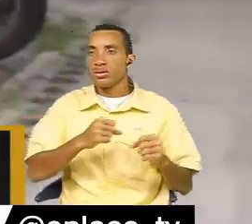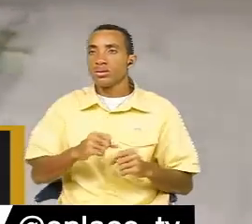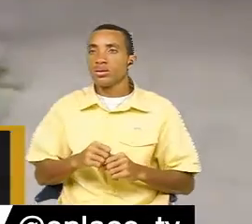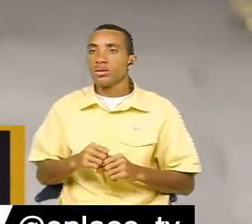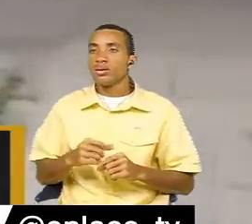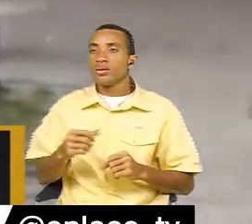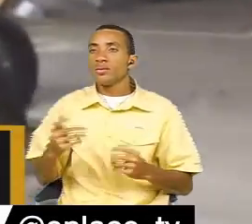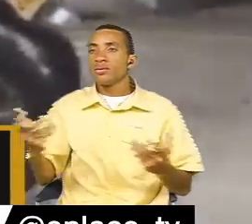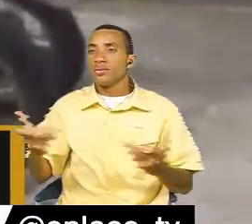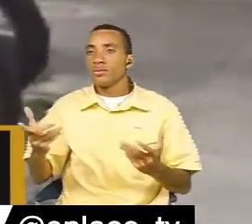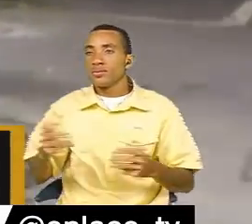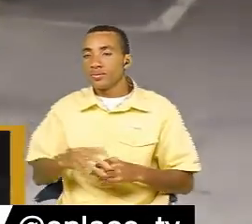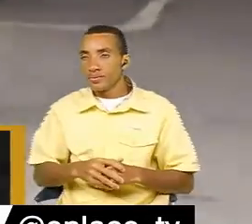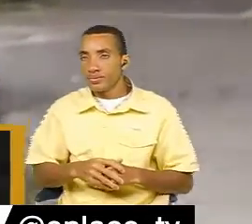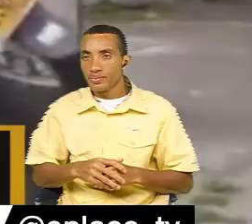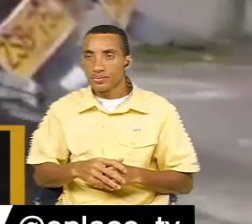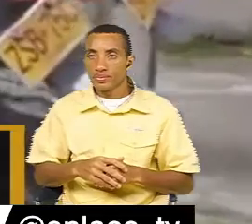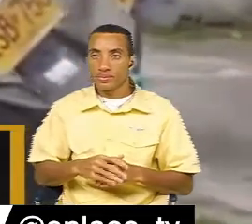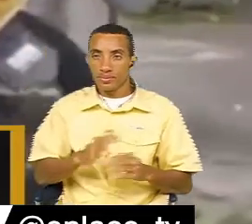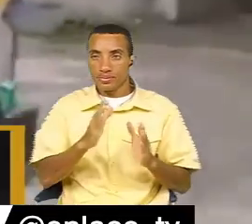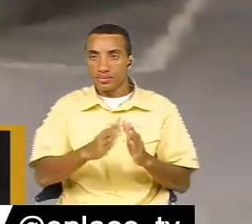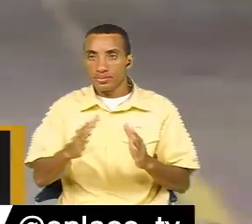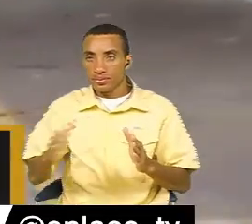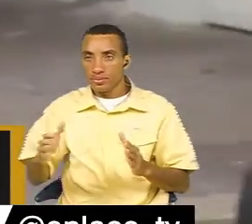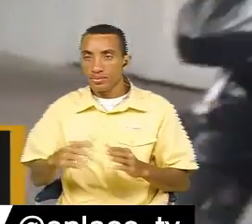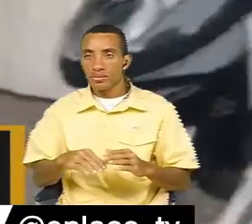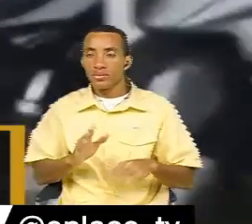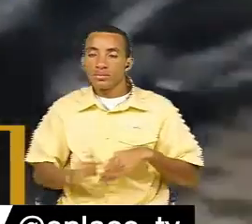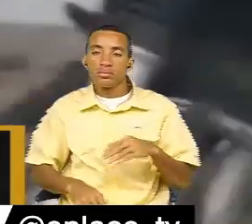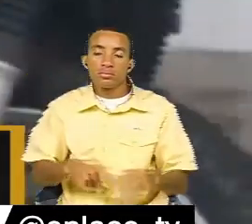zona del andén, zona peatonal,